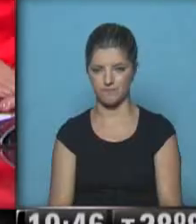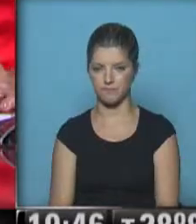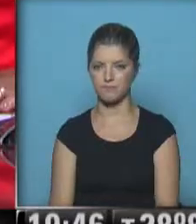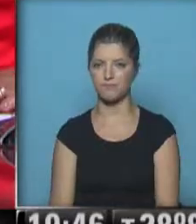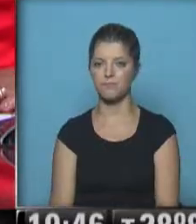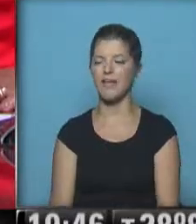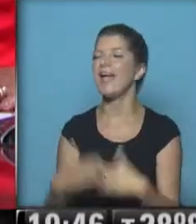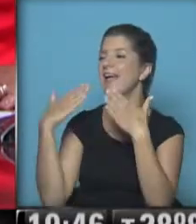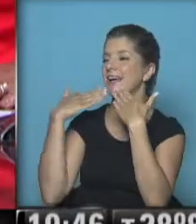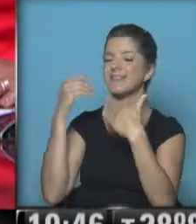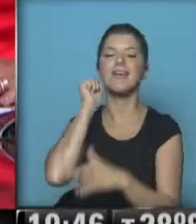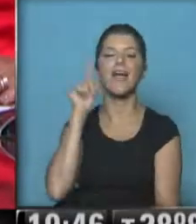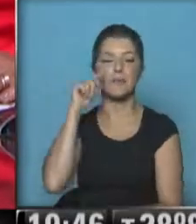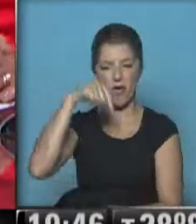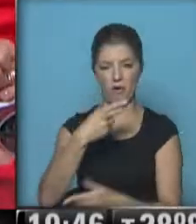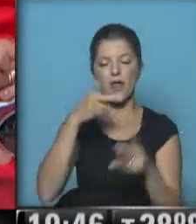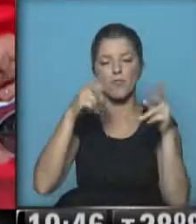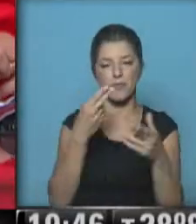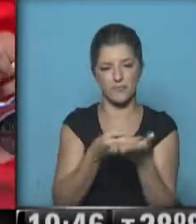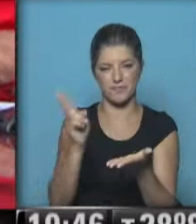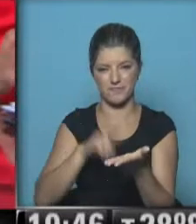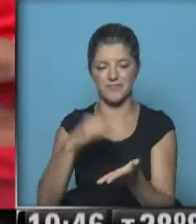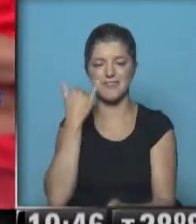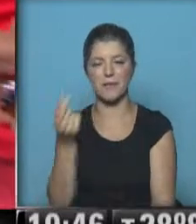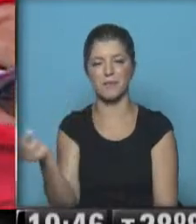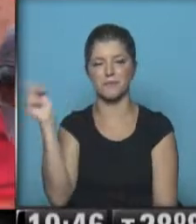gracias a xavi hacemos aquí una nueva pausa volvemos